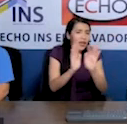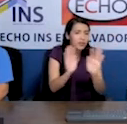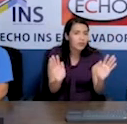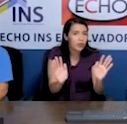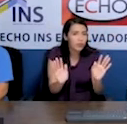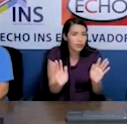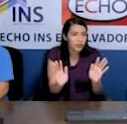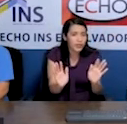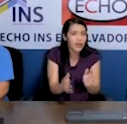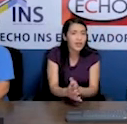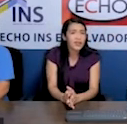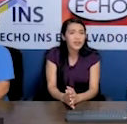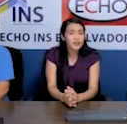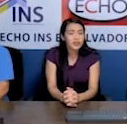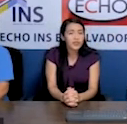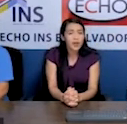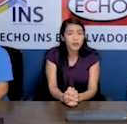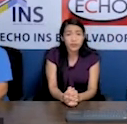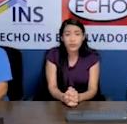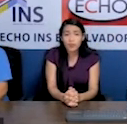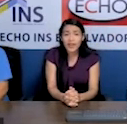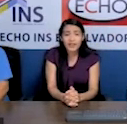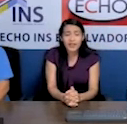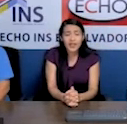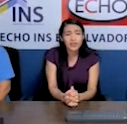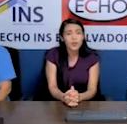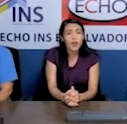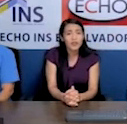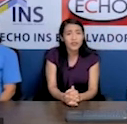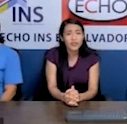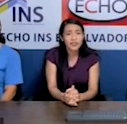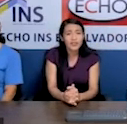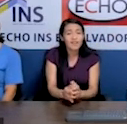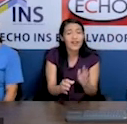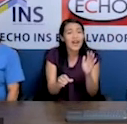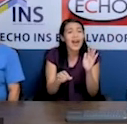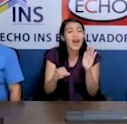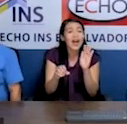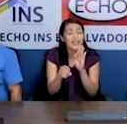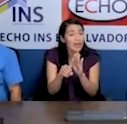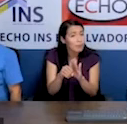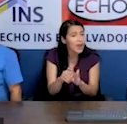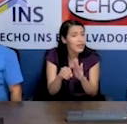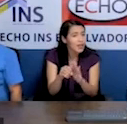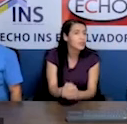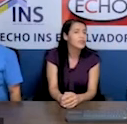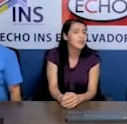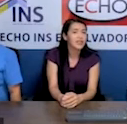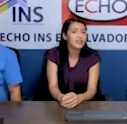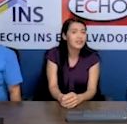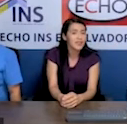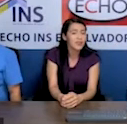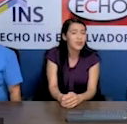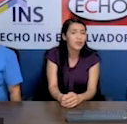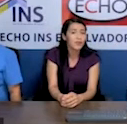otra causa no oncológica. Dentro de la obstrucción mecánica tenemos afecciones que van a tapar la luz